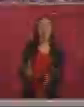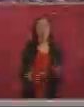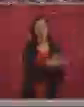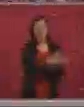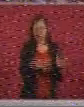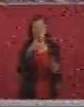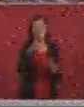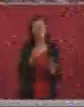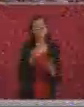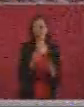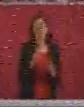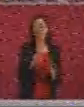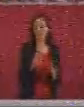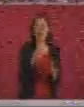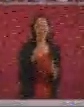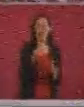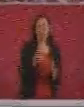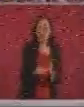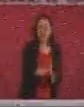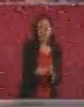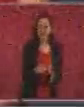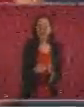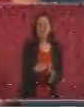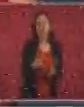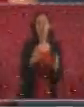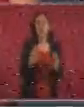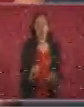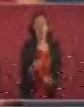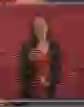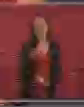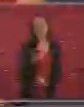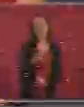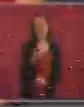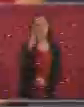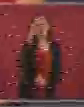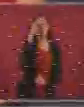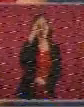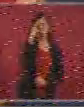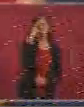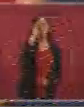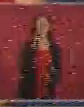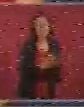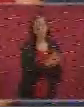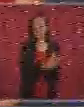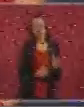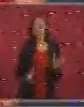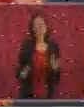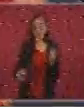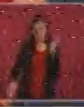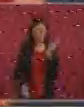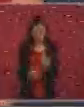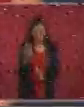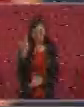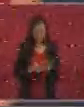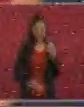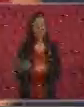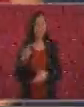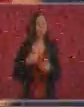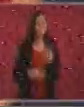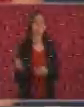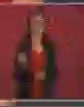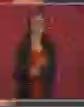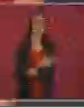del trabajo para que los sindicatos, en principio, los trabajadores puedan brincar o declararse sin sindicato y,